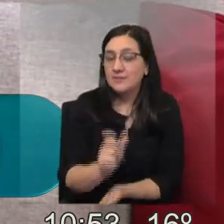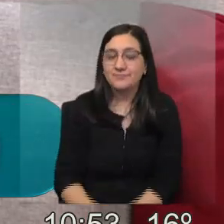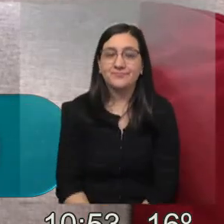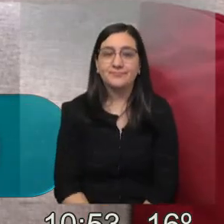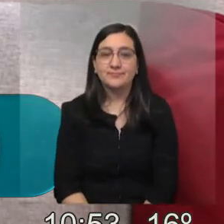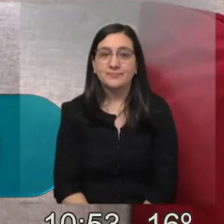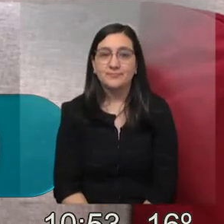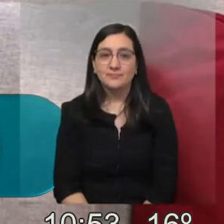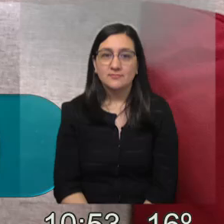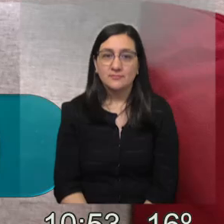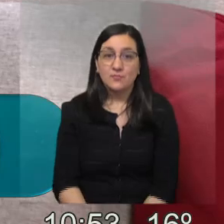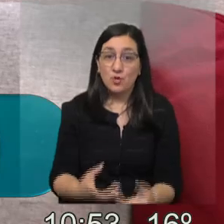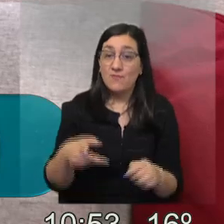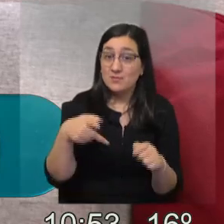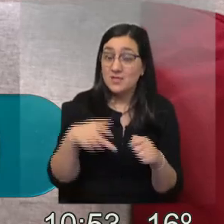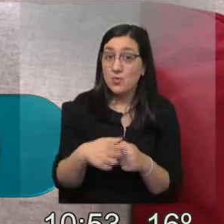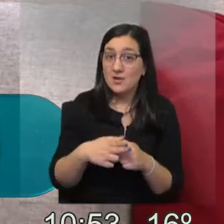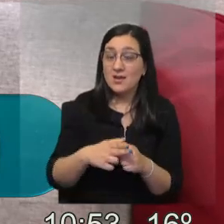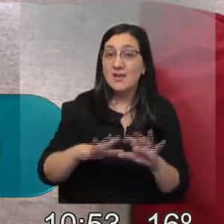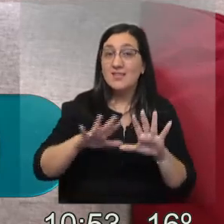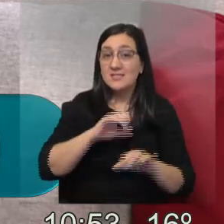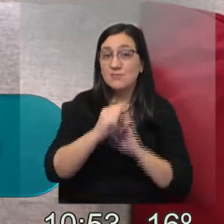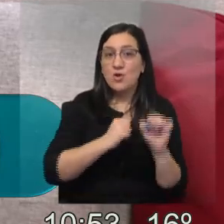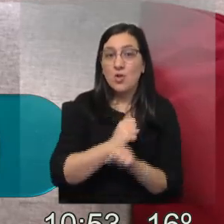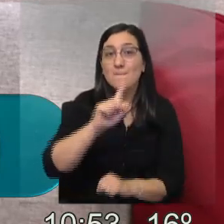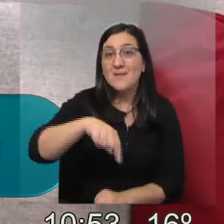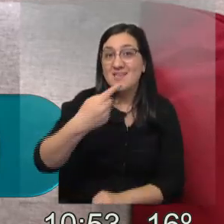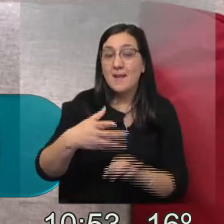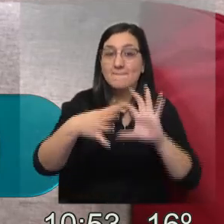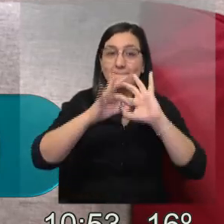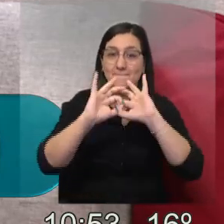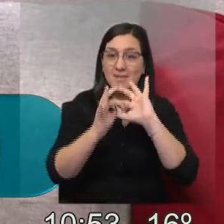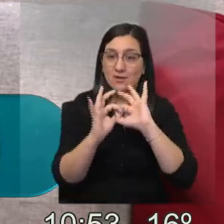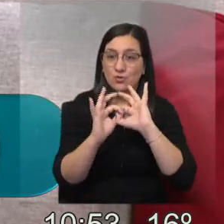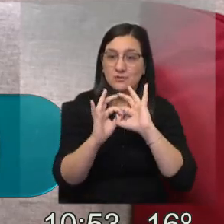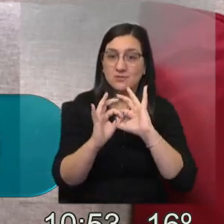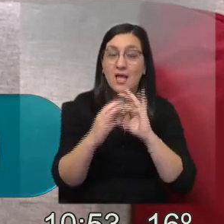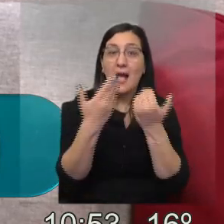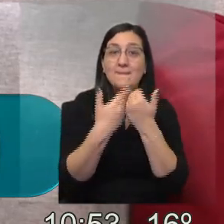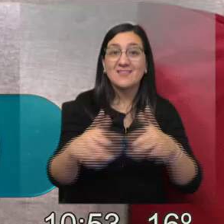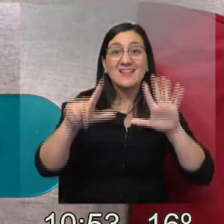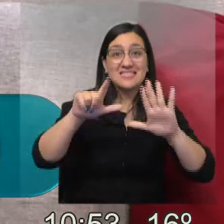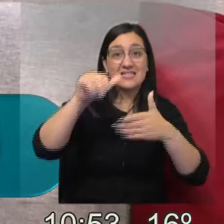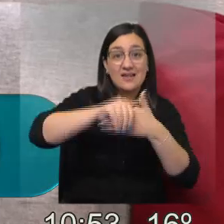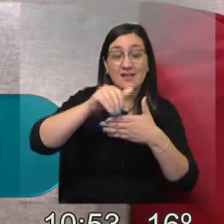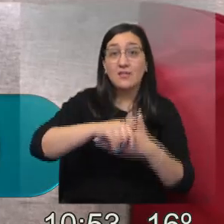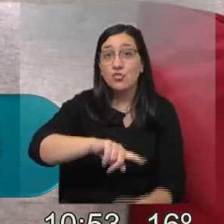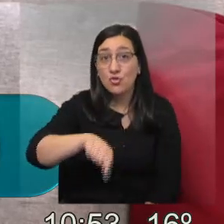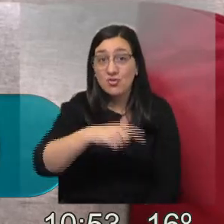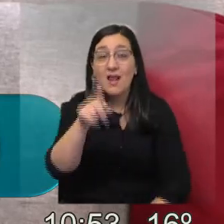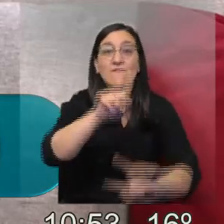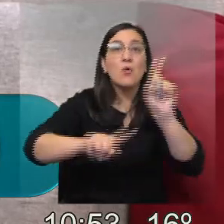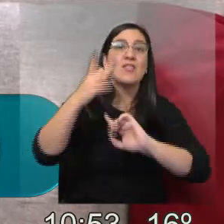estar inaugurando esta décima edición mañana miércoles, desde las 19 horas en la Facultad de